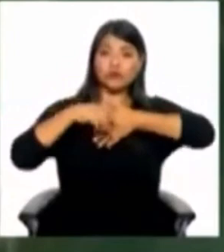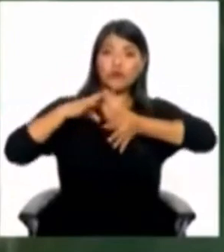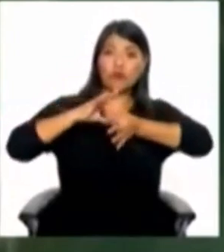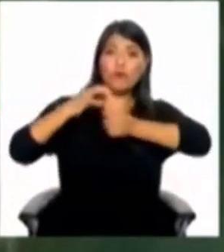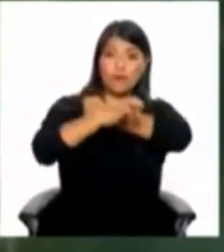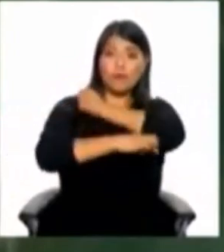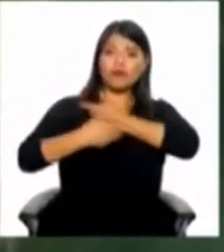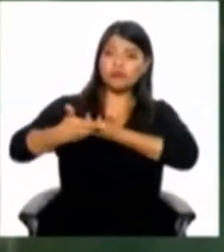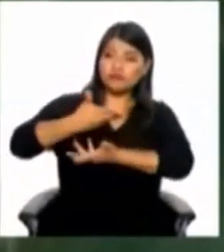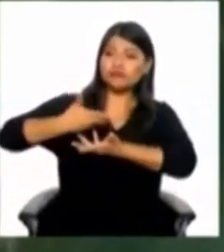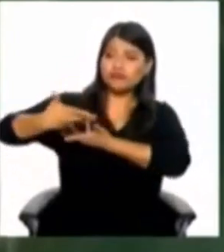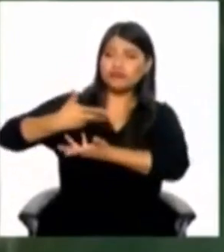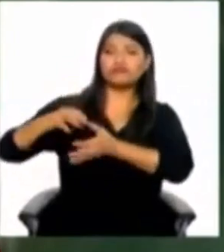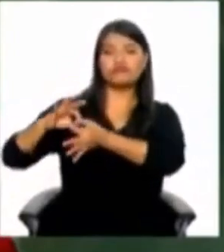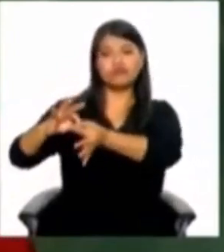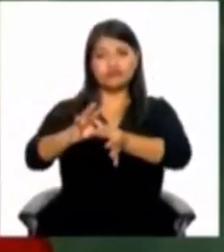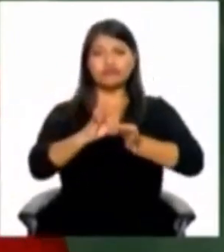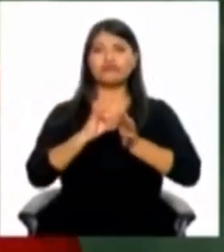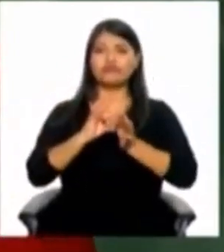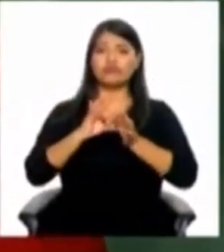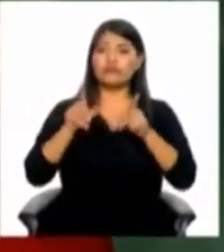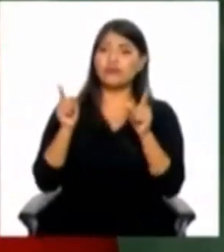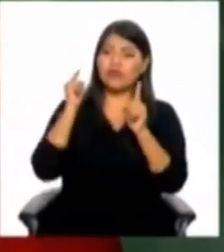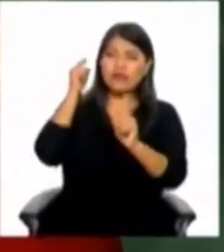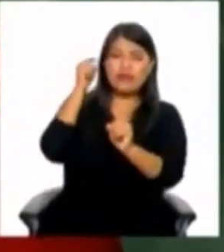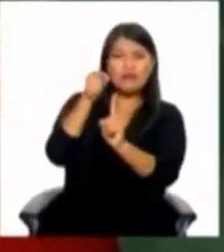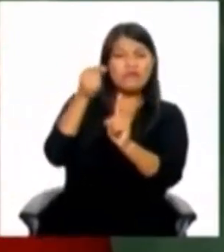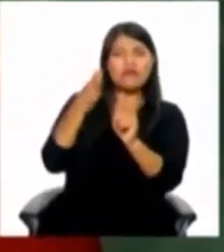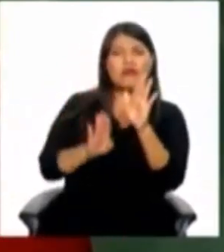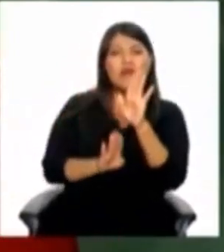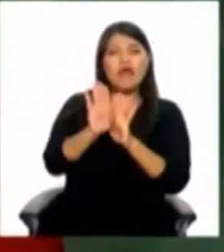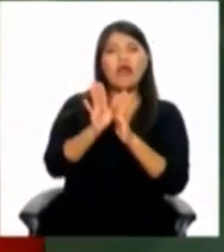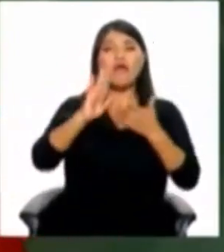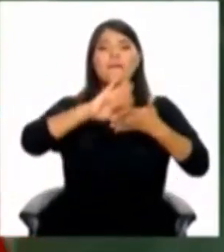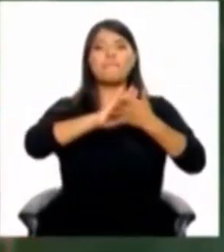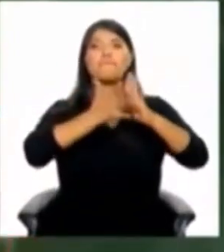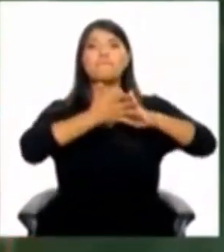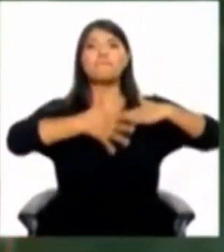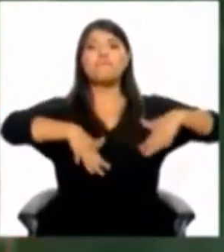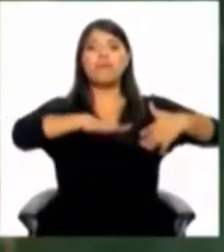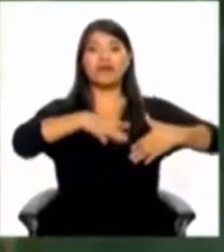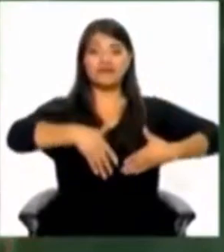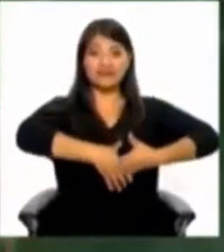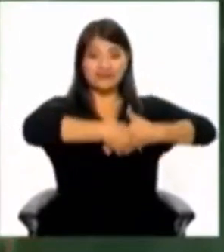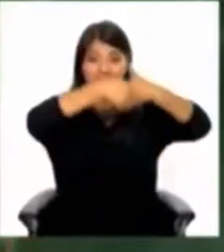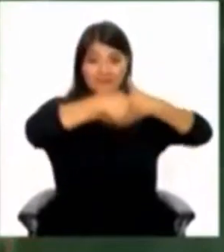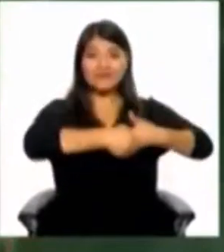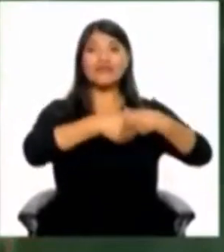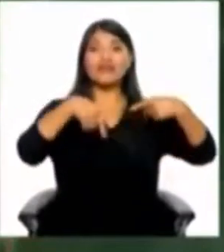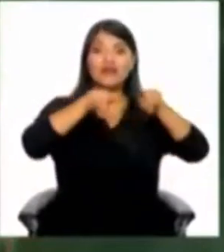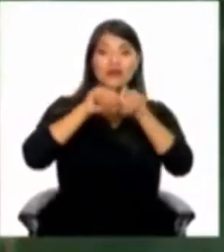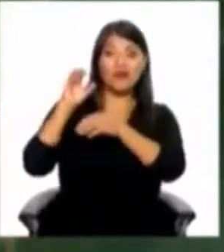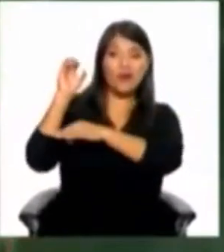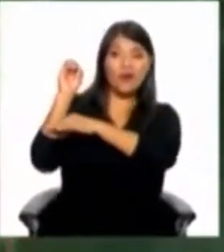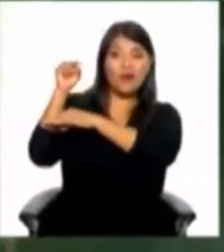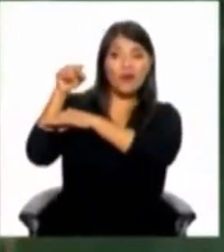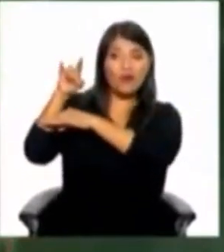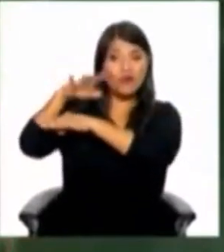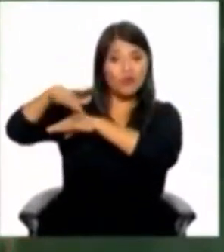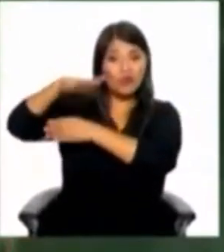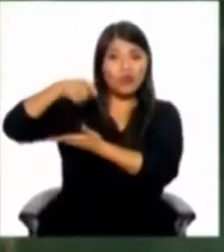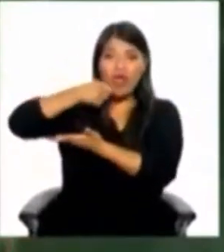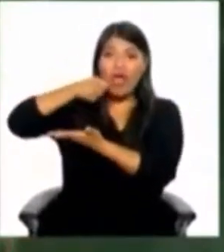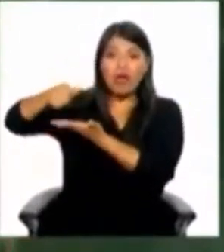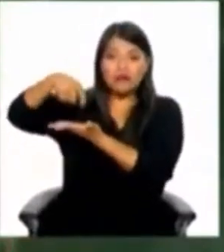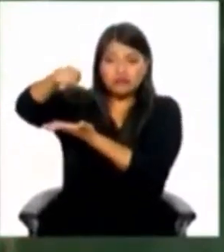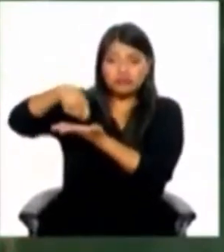la paz, y para alcanzar esa paz es necesario aplicar la Carta de las Naciones Unidas en toda